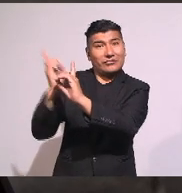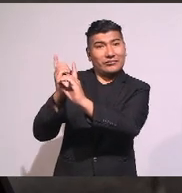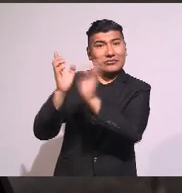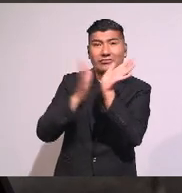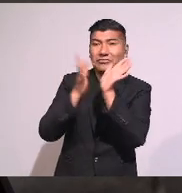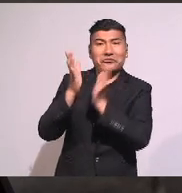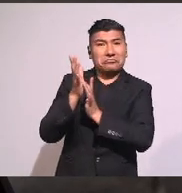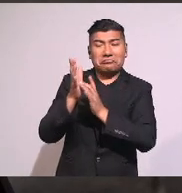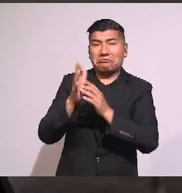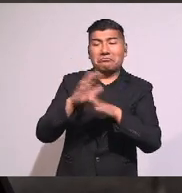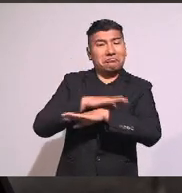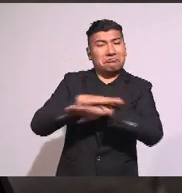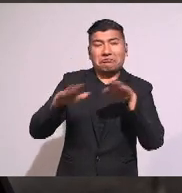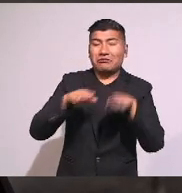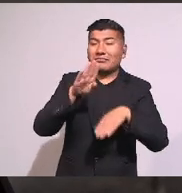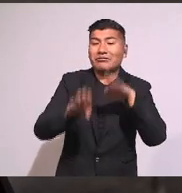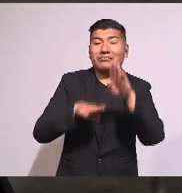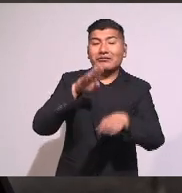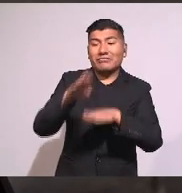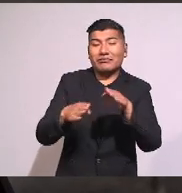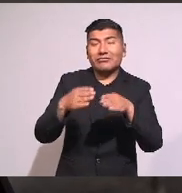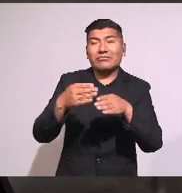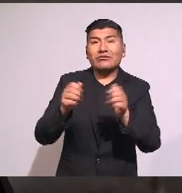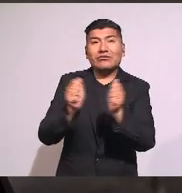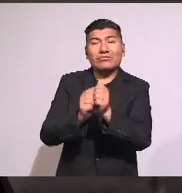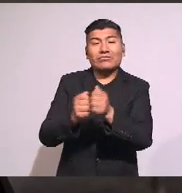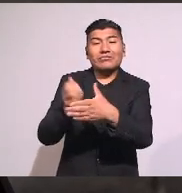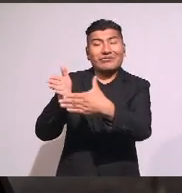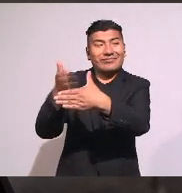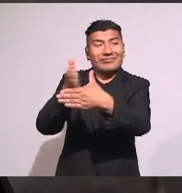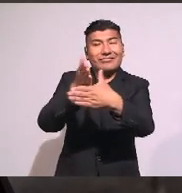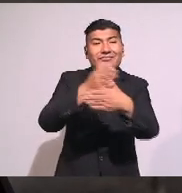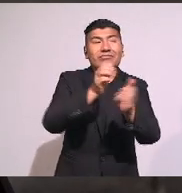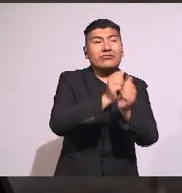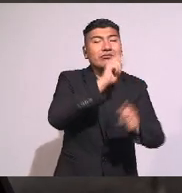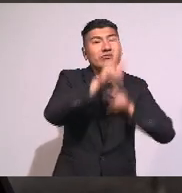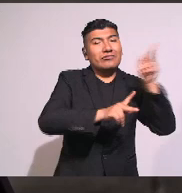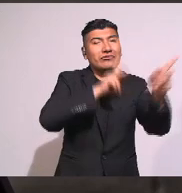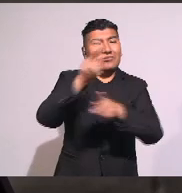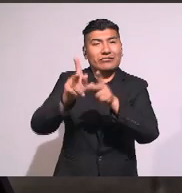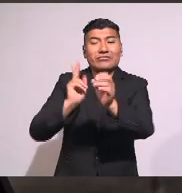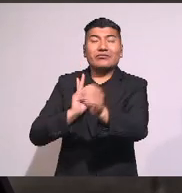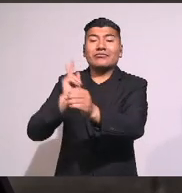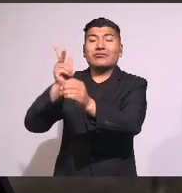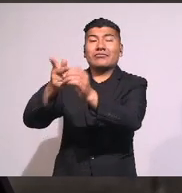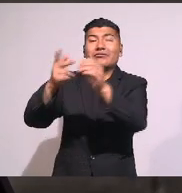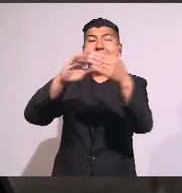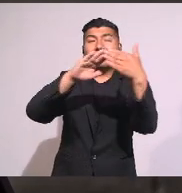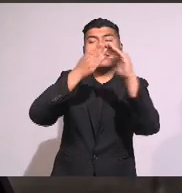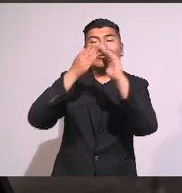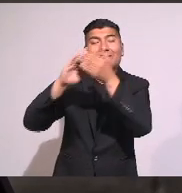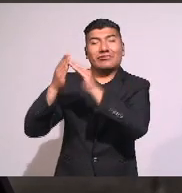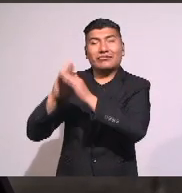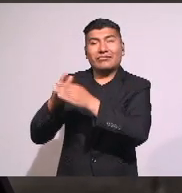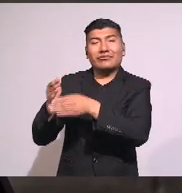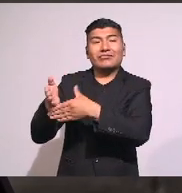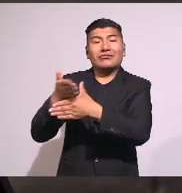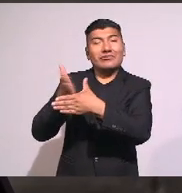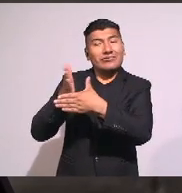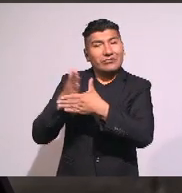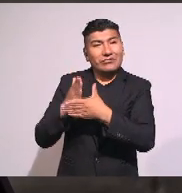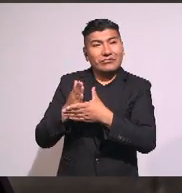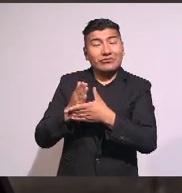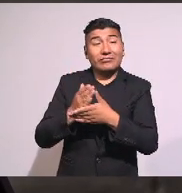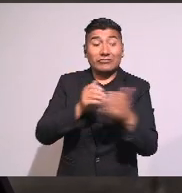reparo de caminar cerca de las personas y menos ser parte de la comunidad.